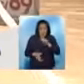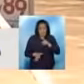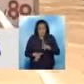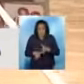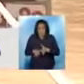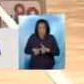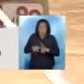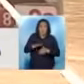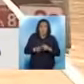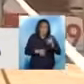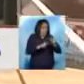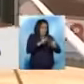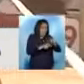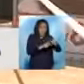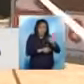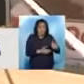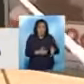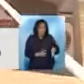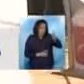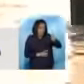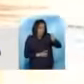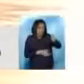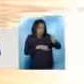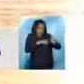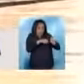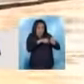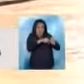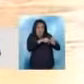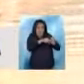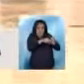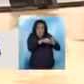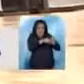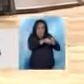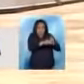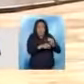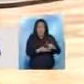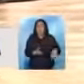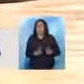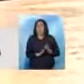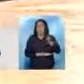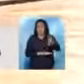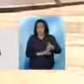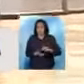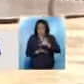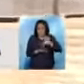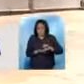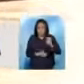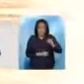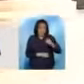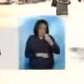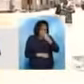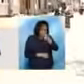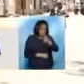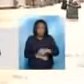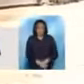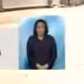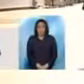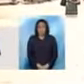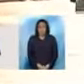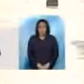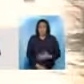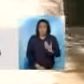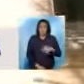las personas están pasando pegadas a la pared para poder atravesar lo que era la Plaza de Armas. Sí, las vemos. Es